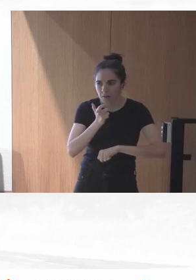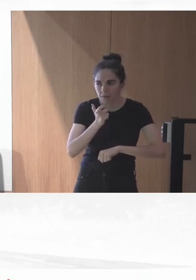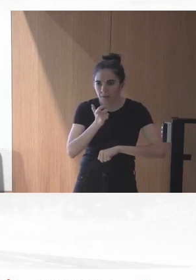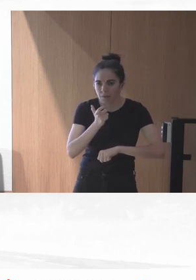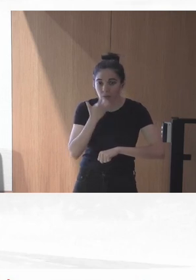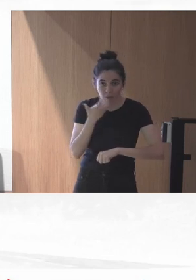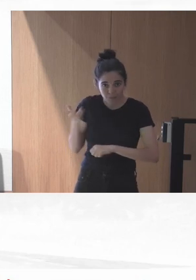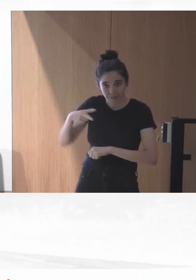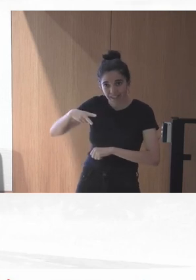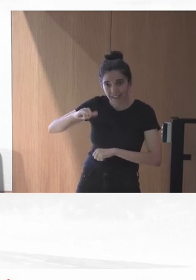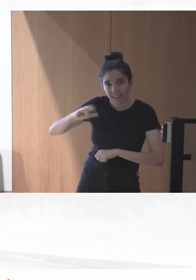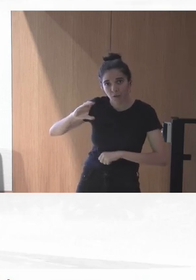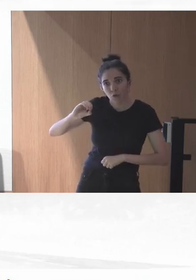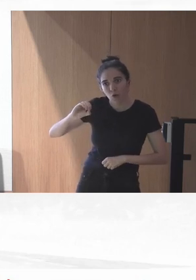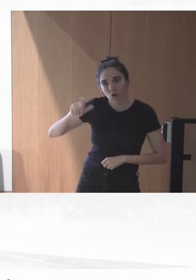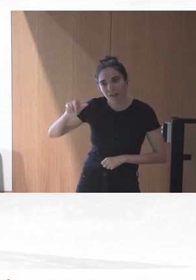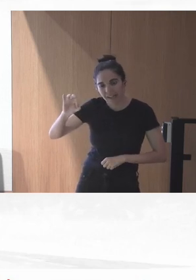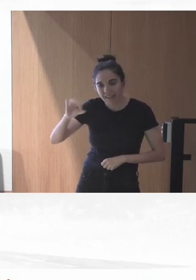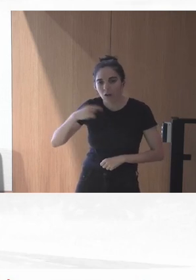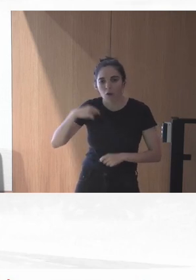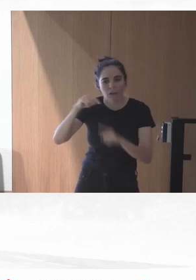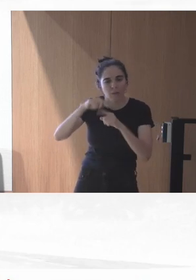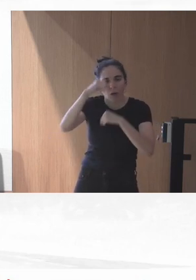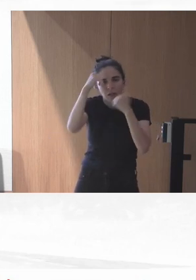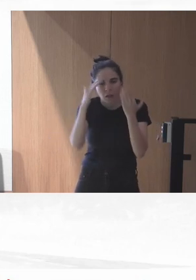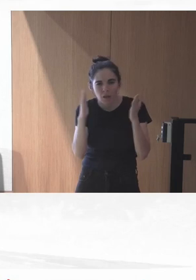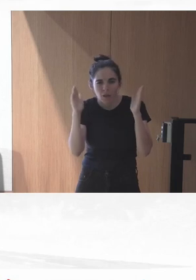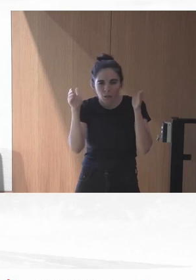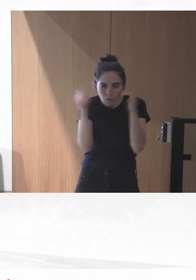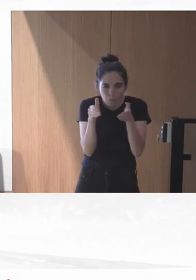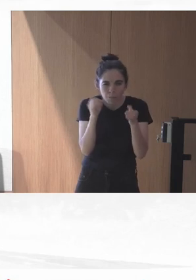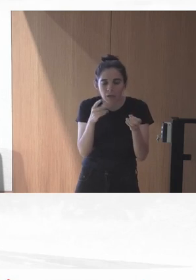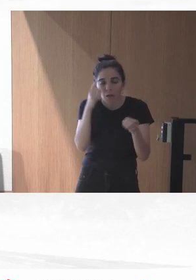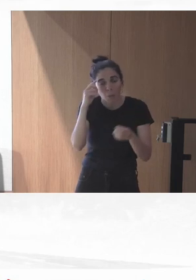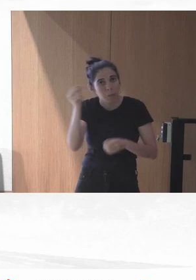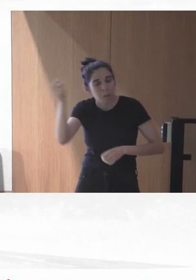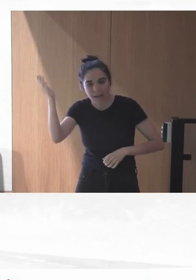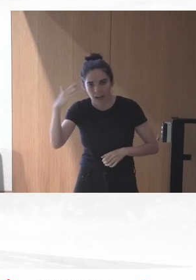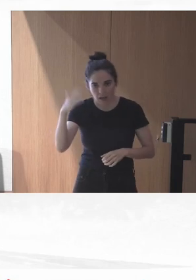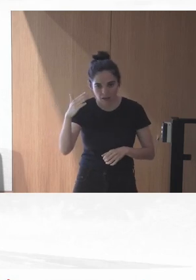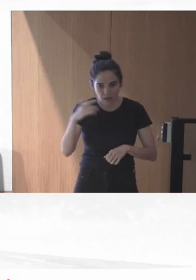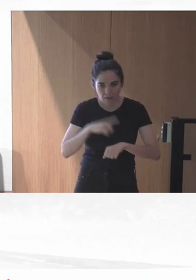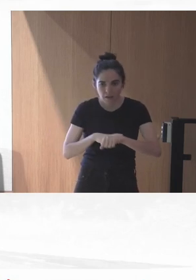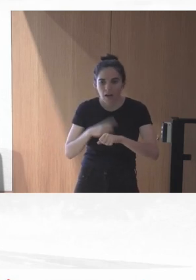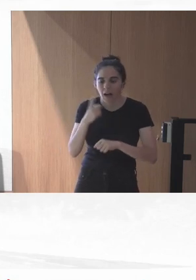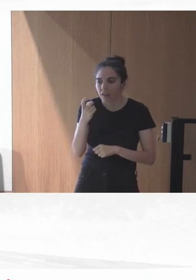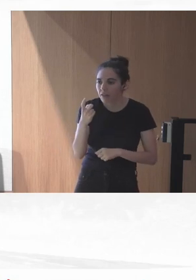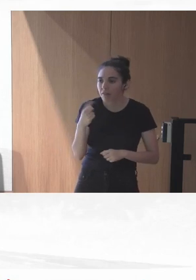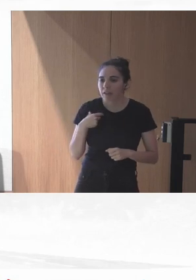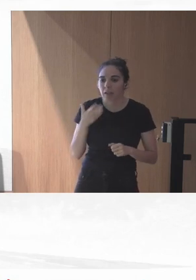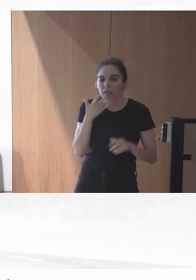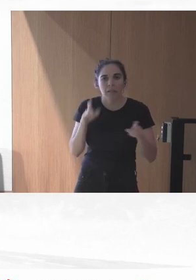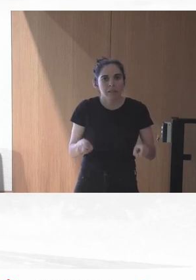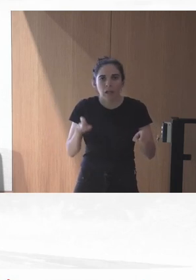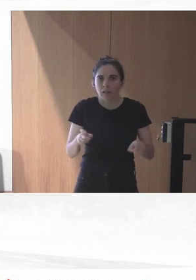este caso Nicolás tuviera una atención sostenida durante todo el procedimiento y se le pudiera ir apoyando en la comprensión de todo ello, que se hicieran los recesos que